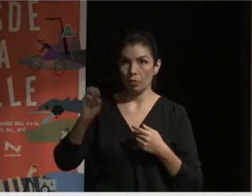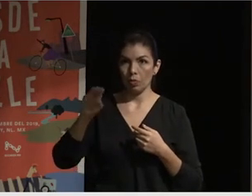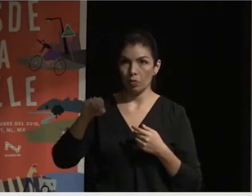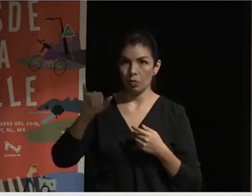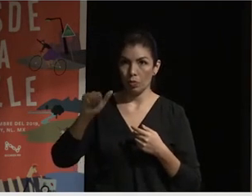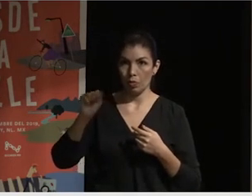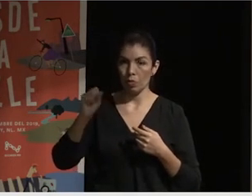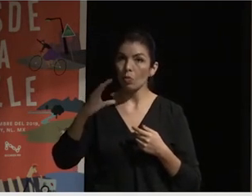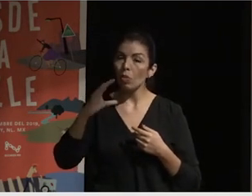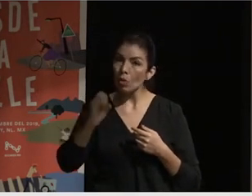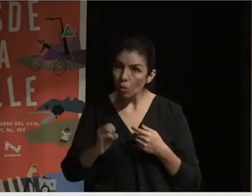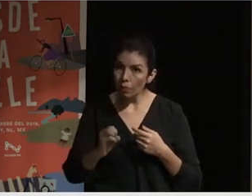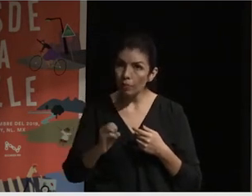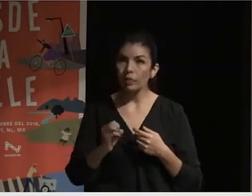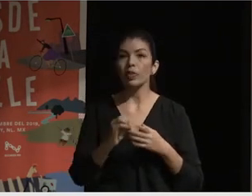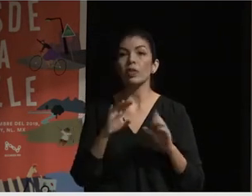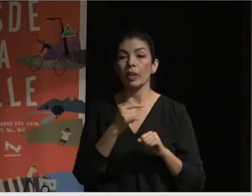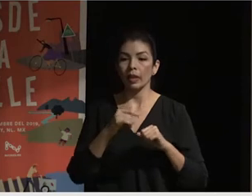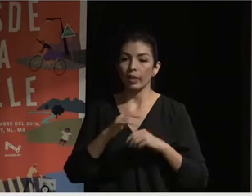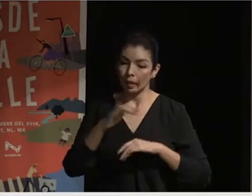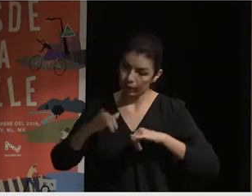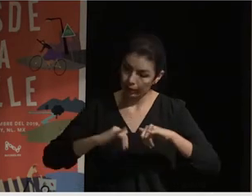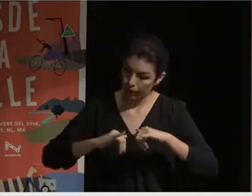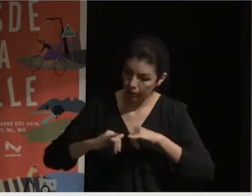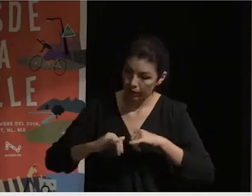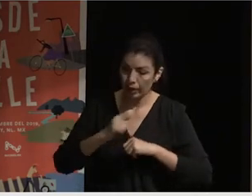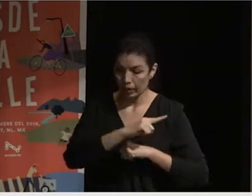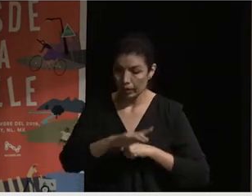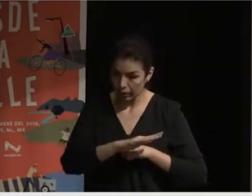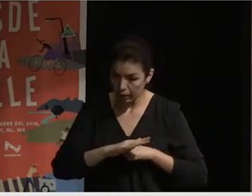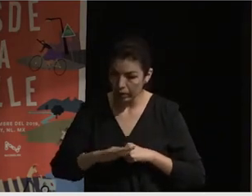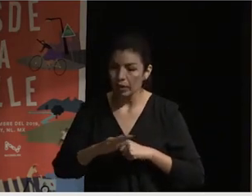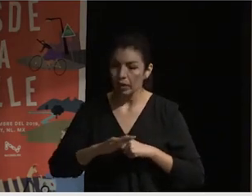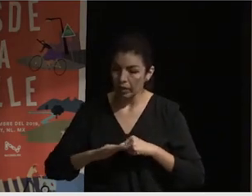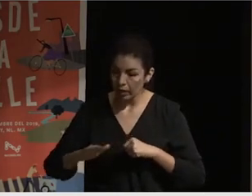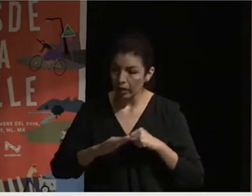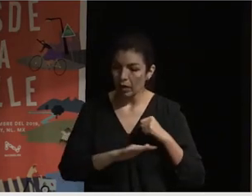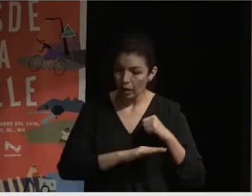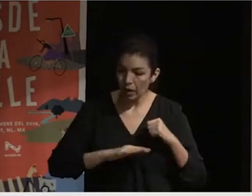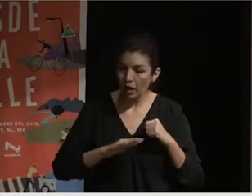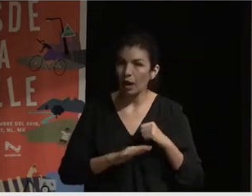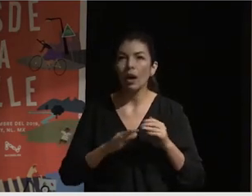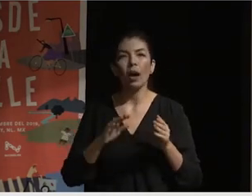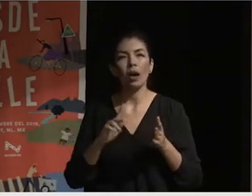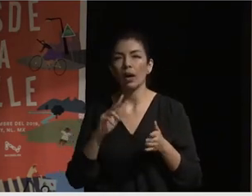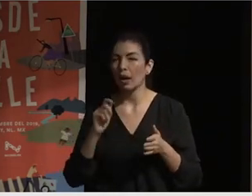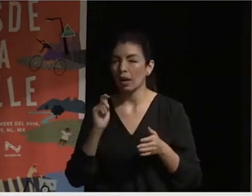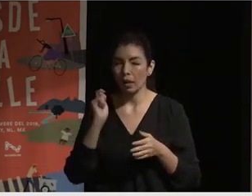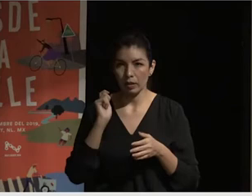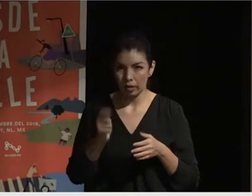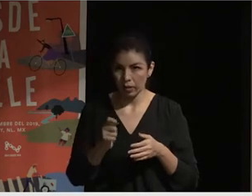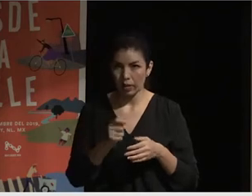que mantiene las tierras en propiedad colectiva y le entrega a la gente los derechos de uso, de edificar, y uno es